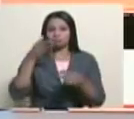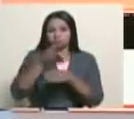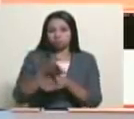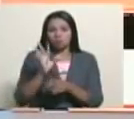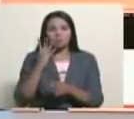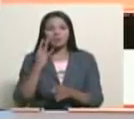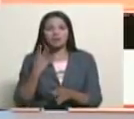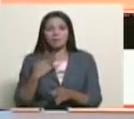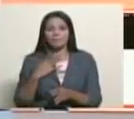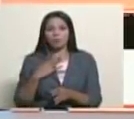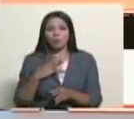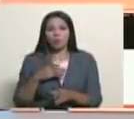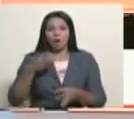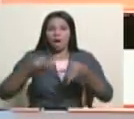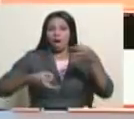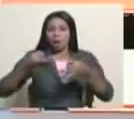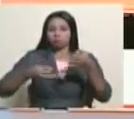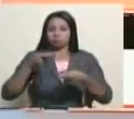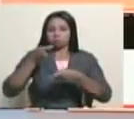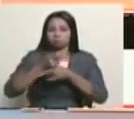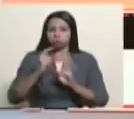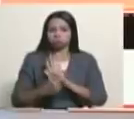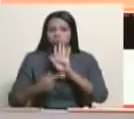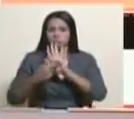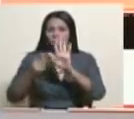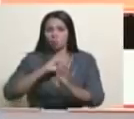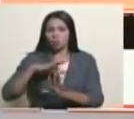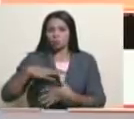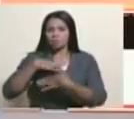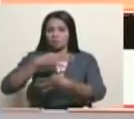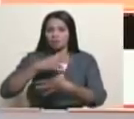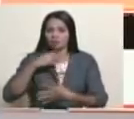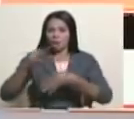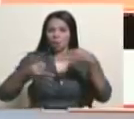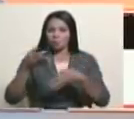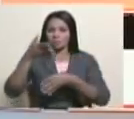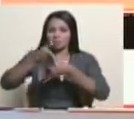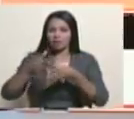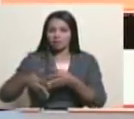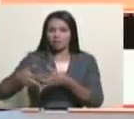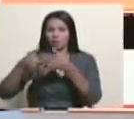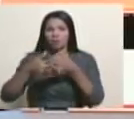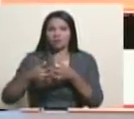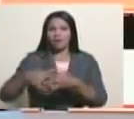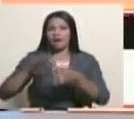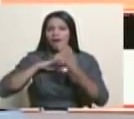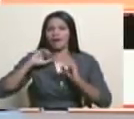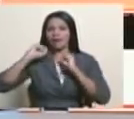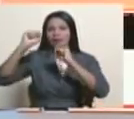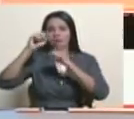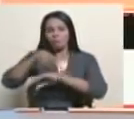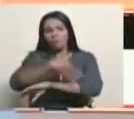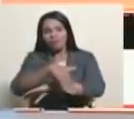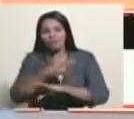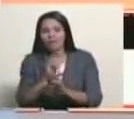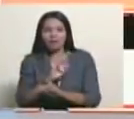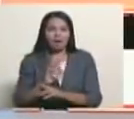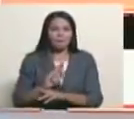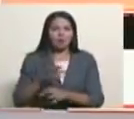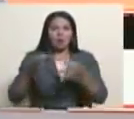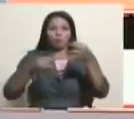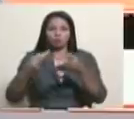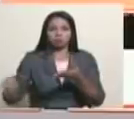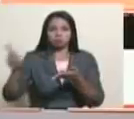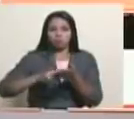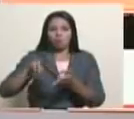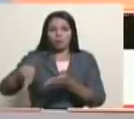con abogados que representaran nuestros intereses a la justicia estadounidense, ganaríamos de calle. La justicia